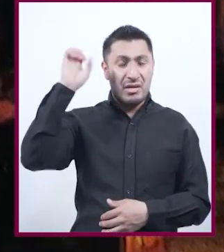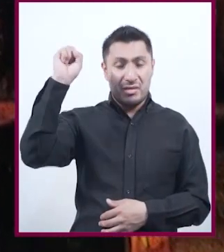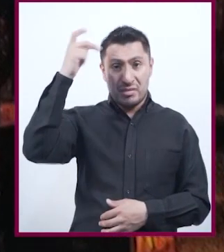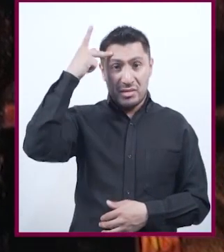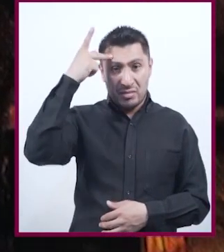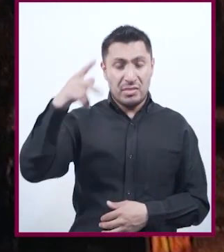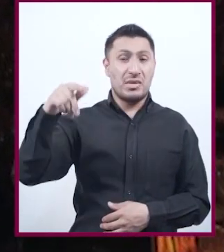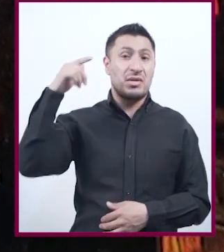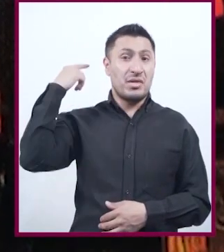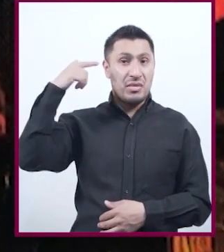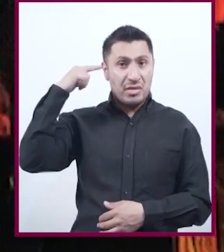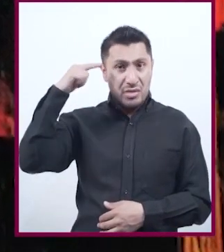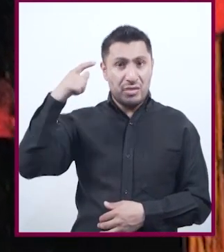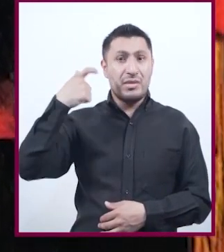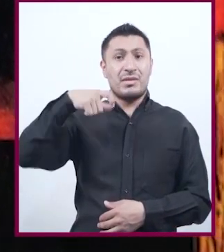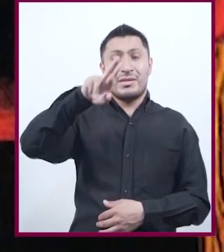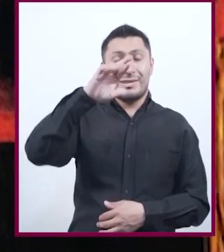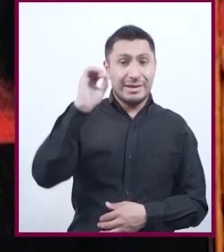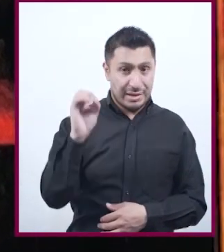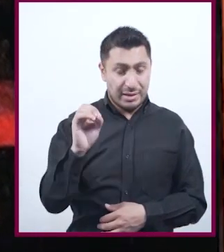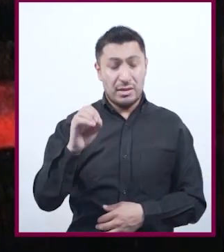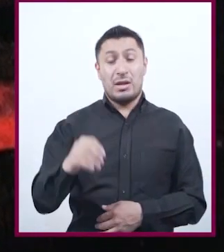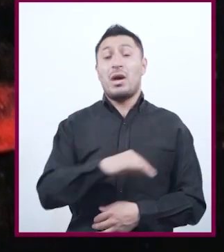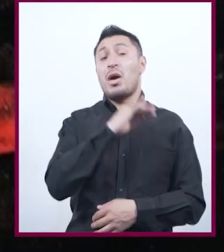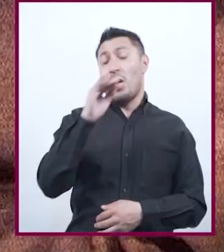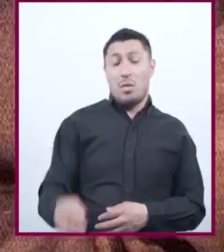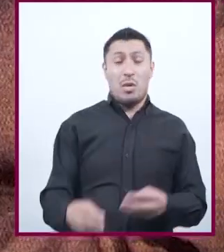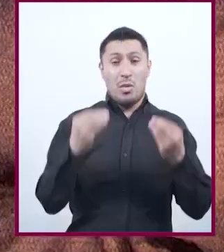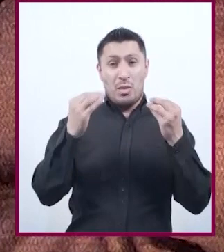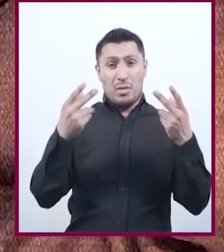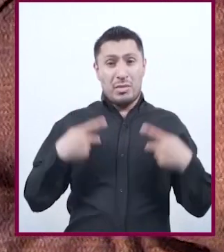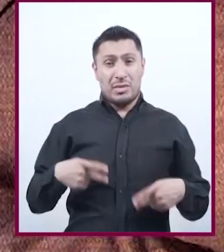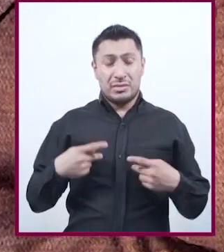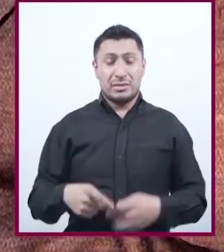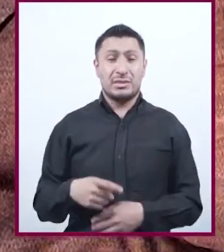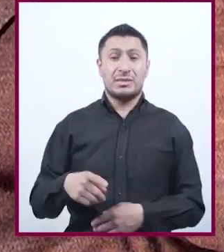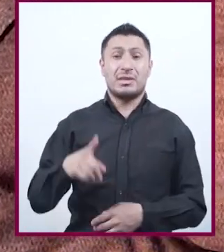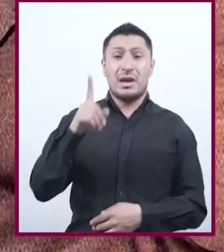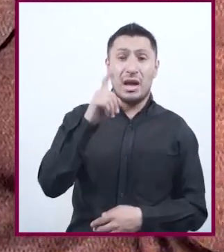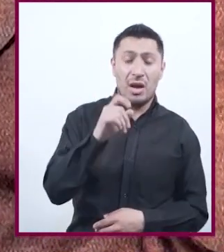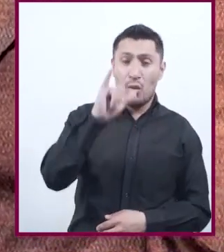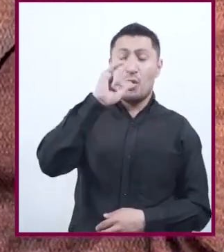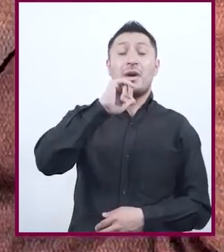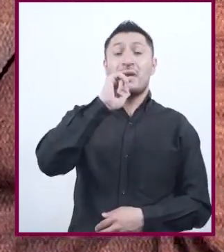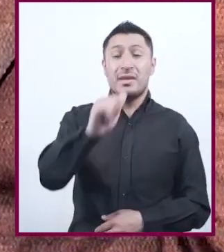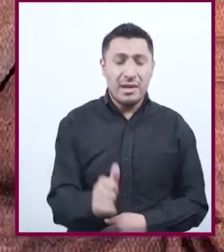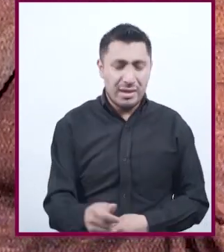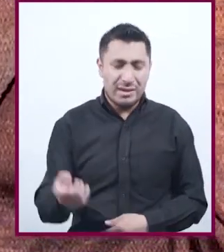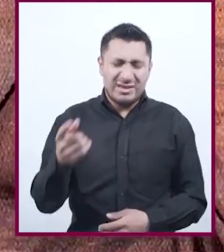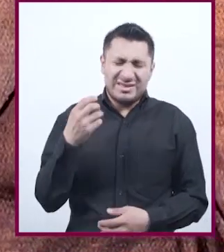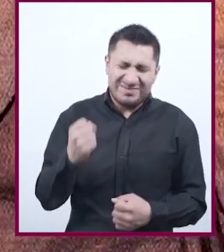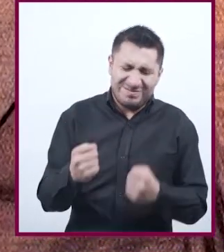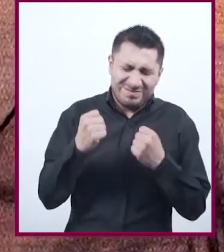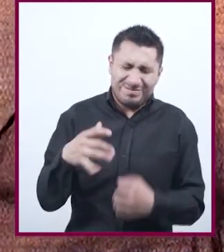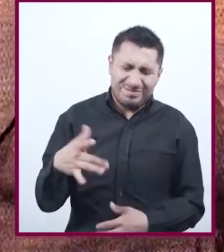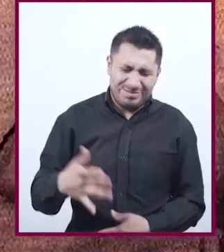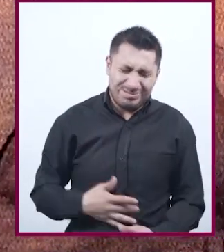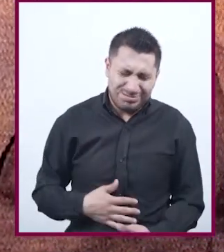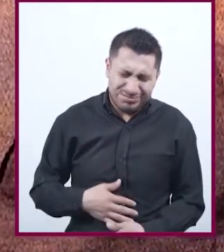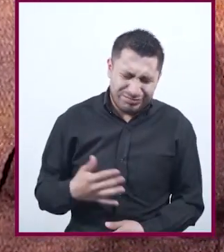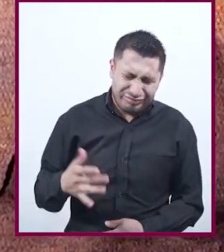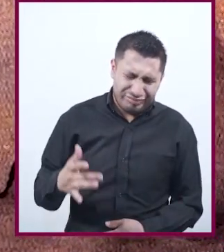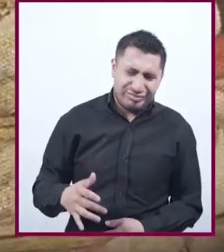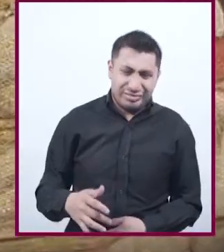San Luis Potosí, Guanajuato y Querétaro. Morían sobre todo por deshidratación, fuertes dolores de estómago, vómitos